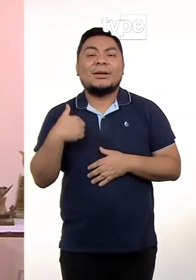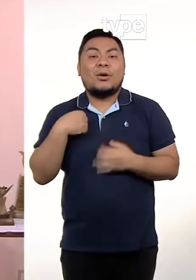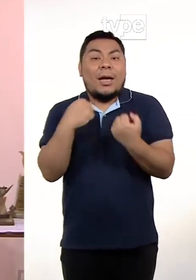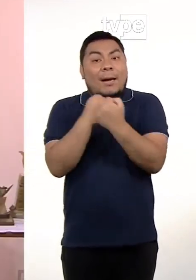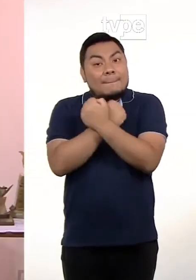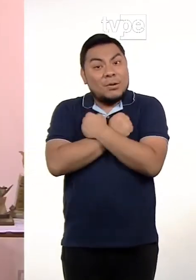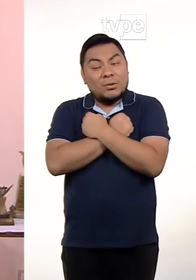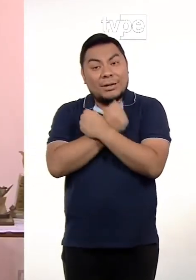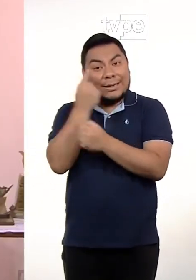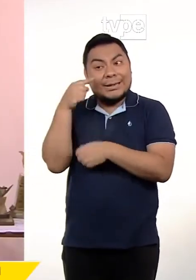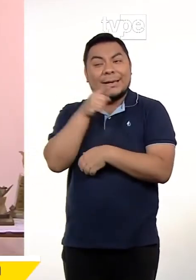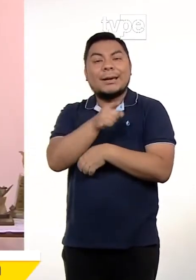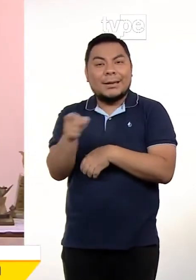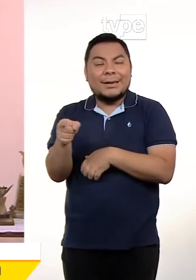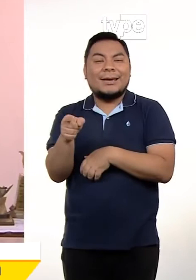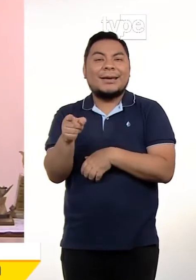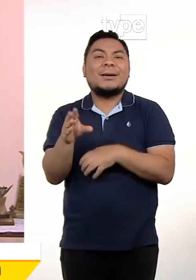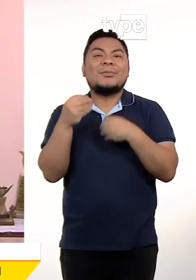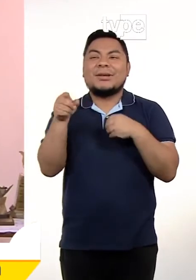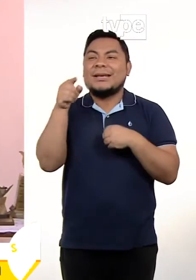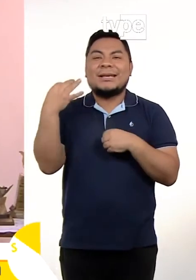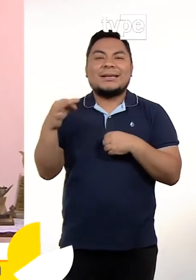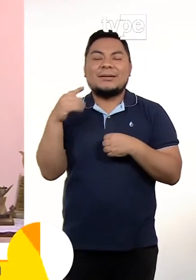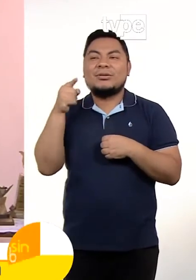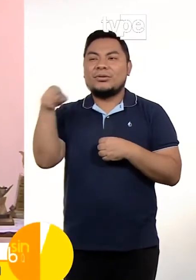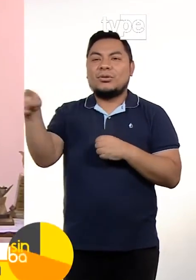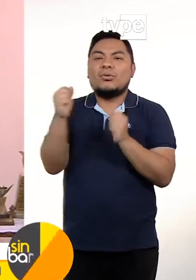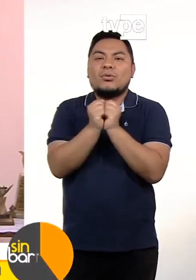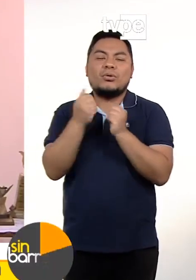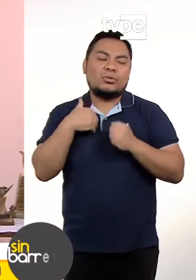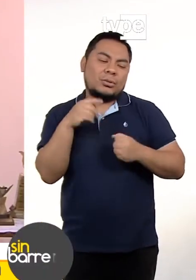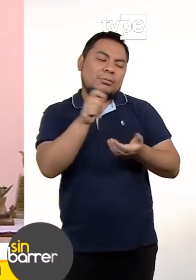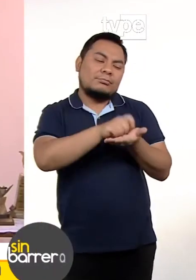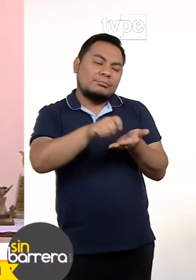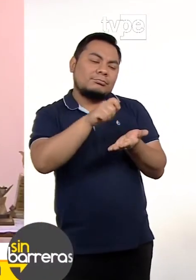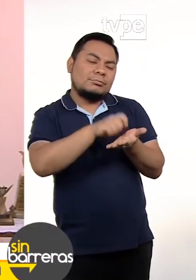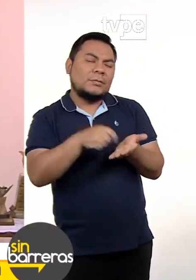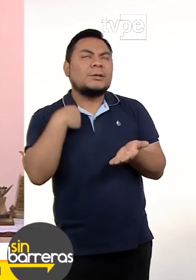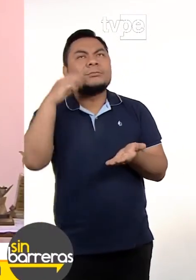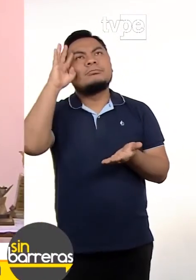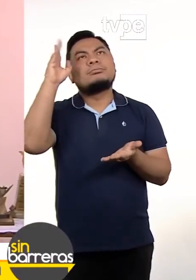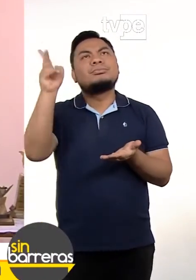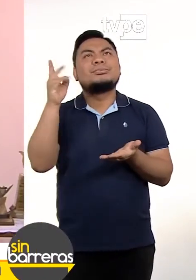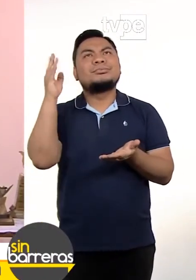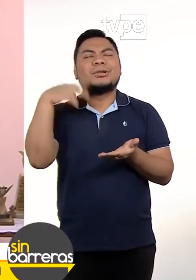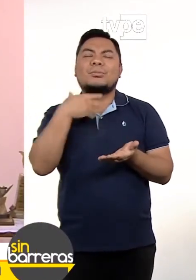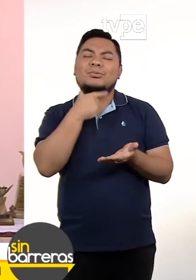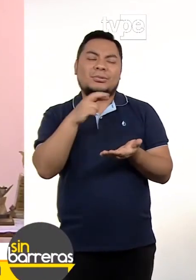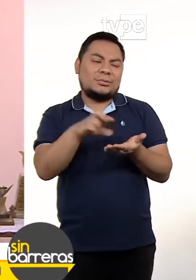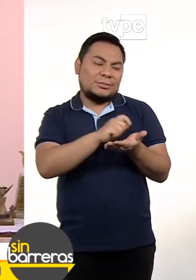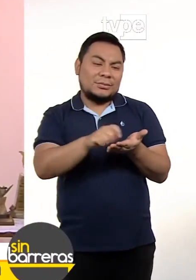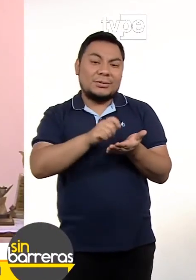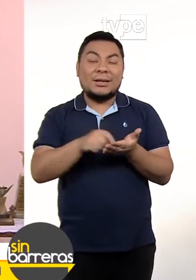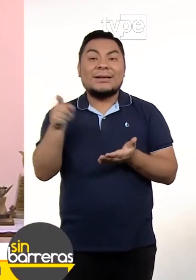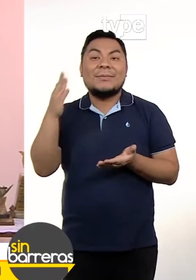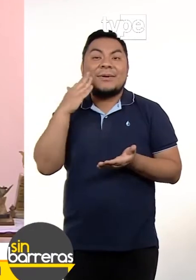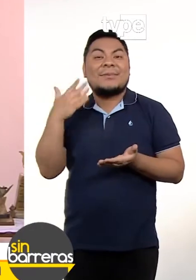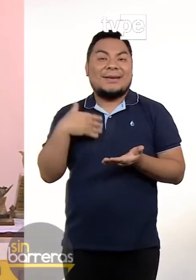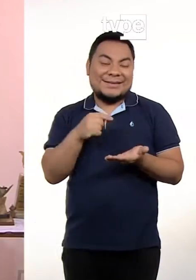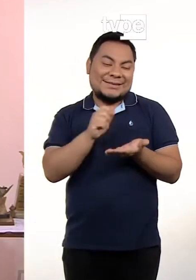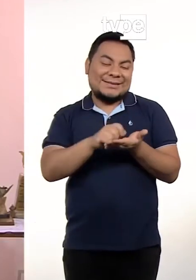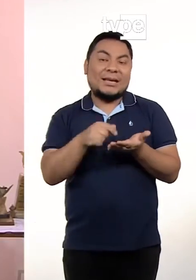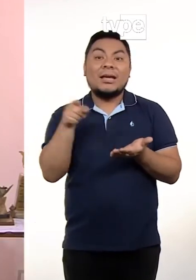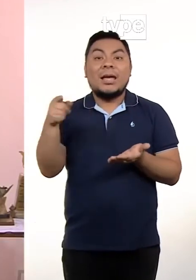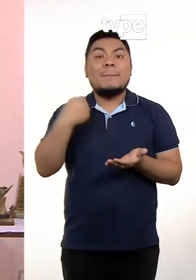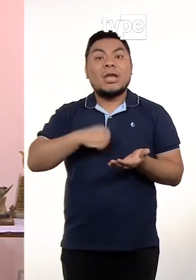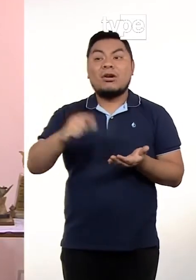el amor a ellos, porque ellos estaban pendientes de lo que yo escribía. Venía y me decía, mamita, ay, mamita, qué linda